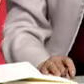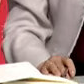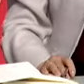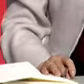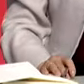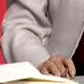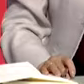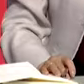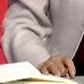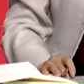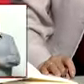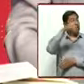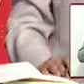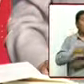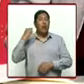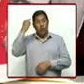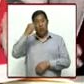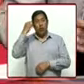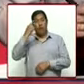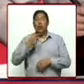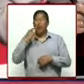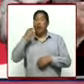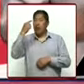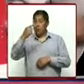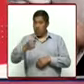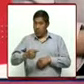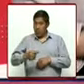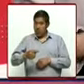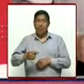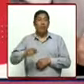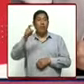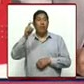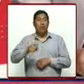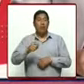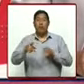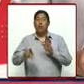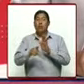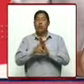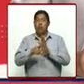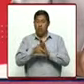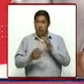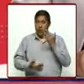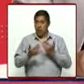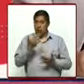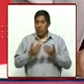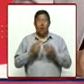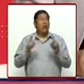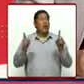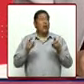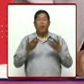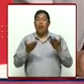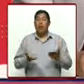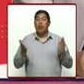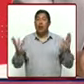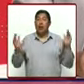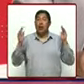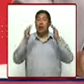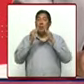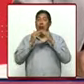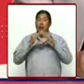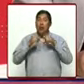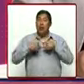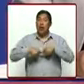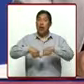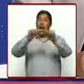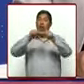Buenas noches, es verdad, el gobierno ha decretado pausa ambiental ecológica, pero todavía la población se está movilizando y vamos a escuchar qué es lo que dicen.